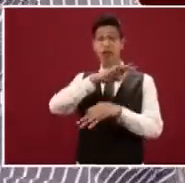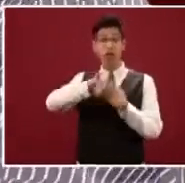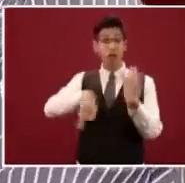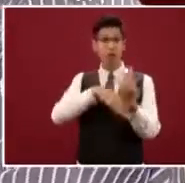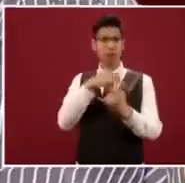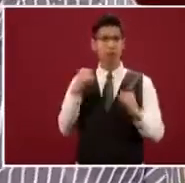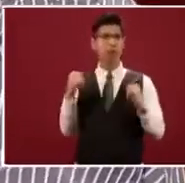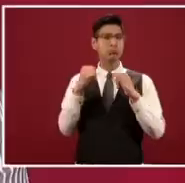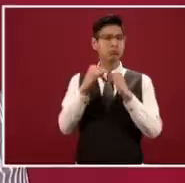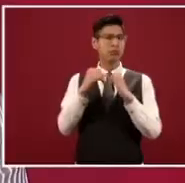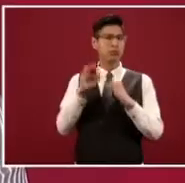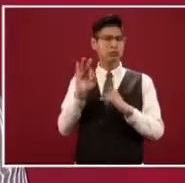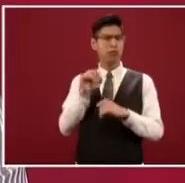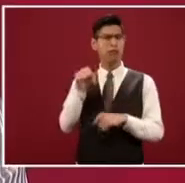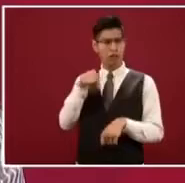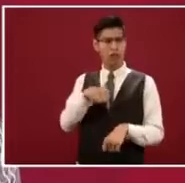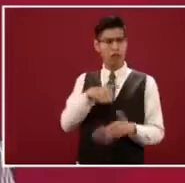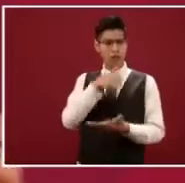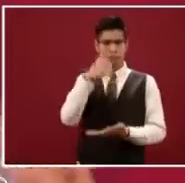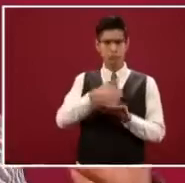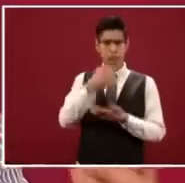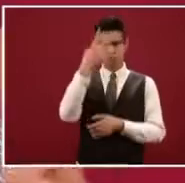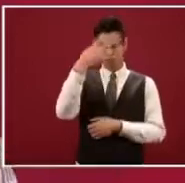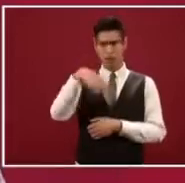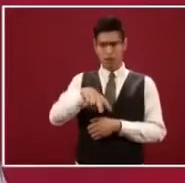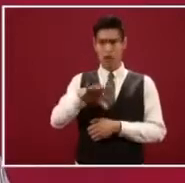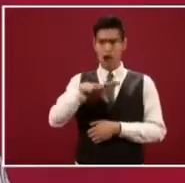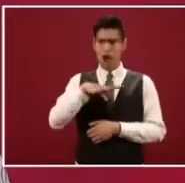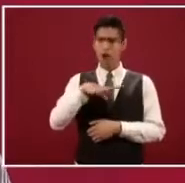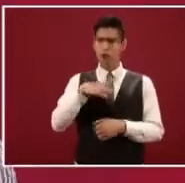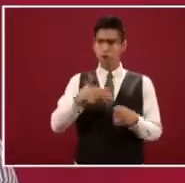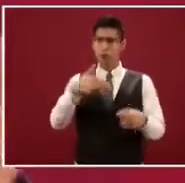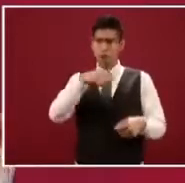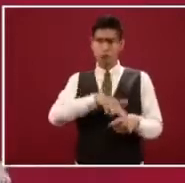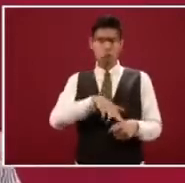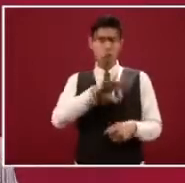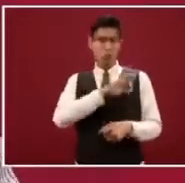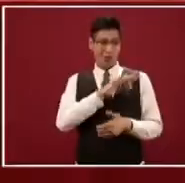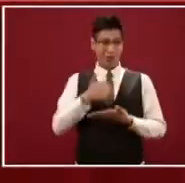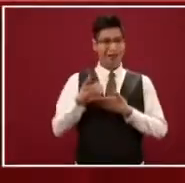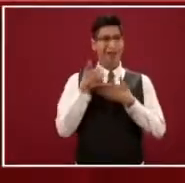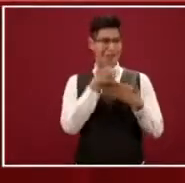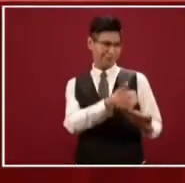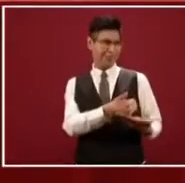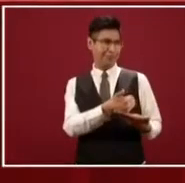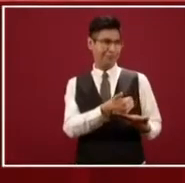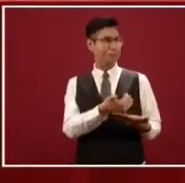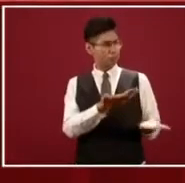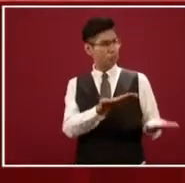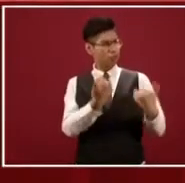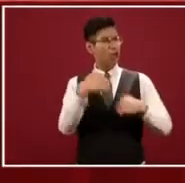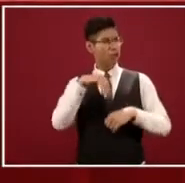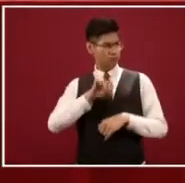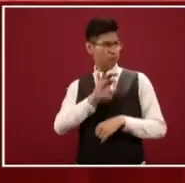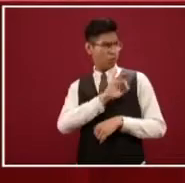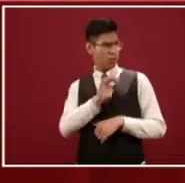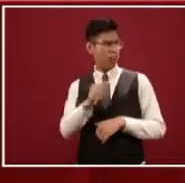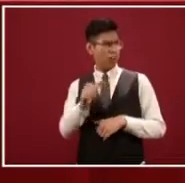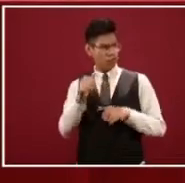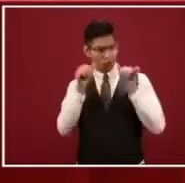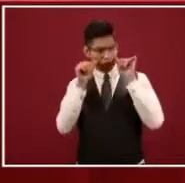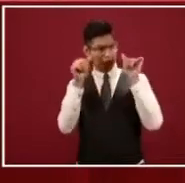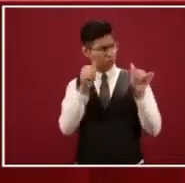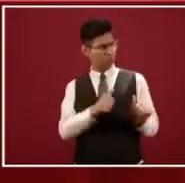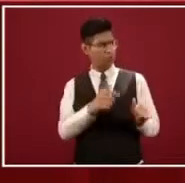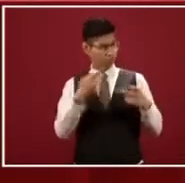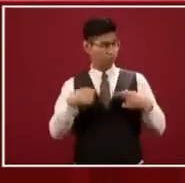tienen unidades hospitalarias en el Valle de México puedan ponerlas a disposición para esta coordinación de la atención, que va a